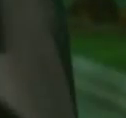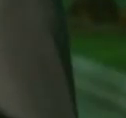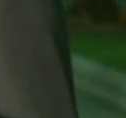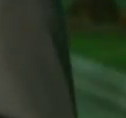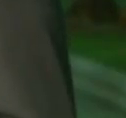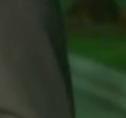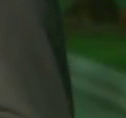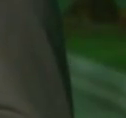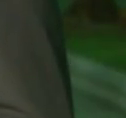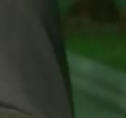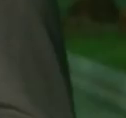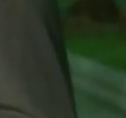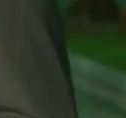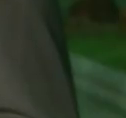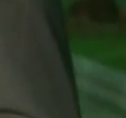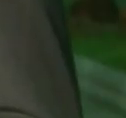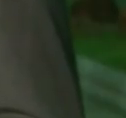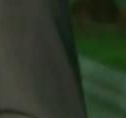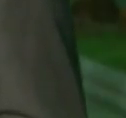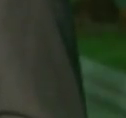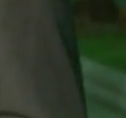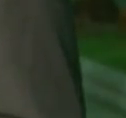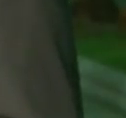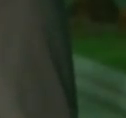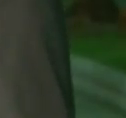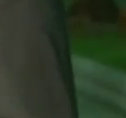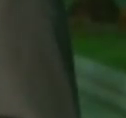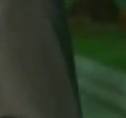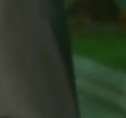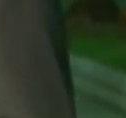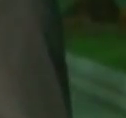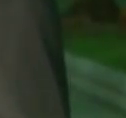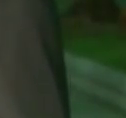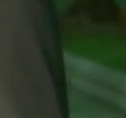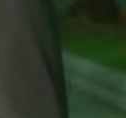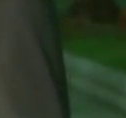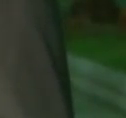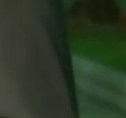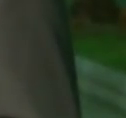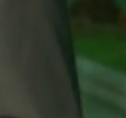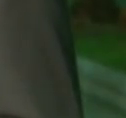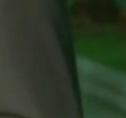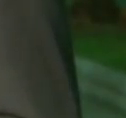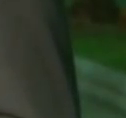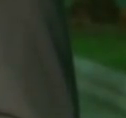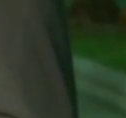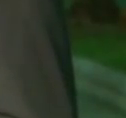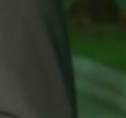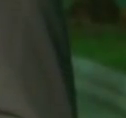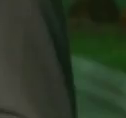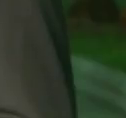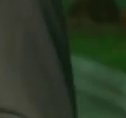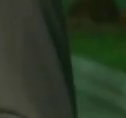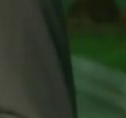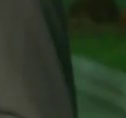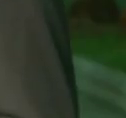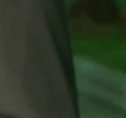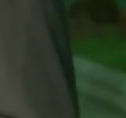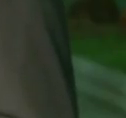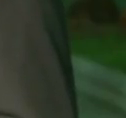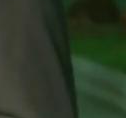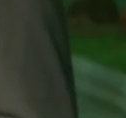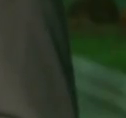momento. Mira, es un mecanismo normal de todos los países del mundo que en